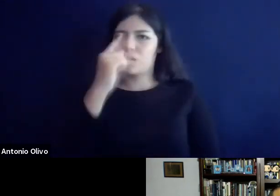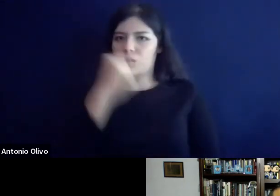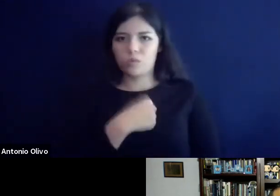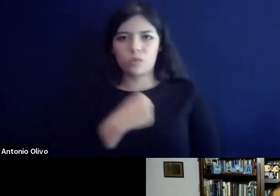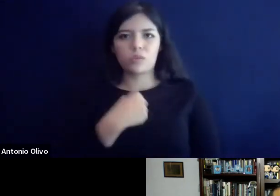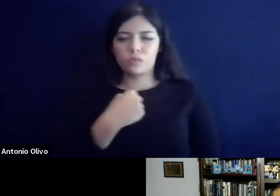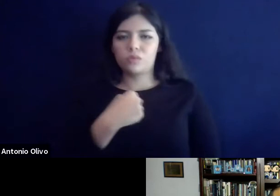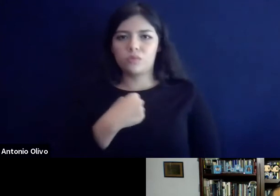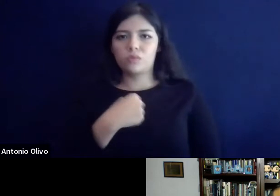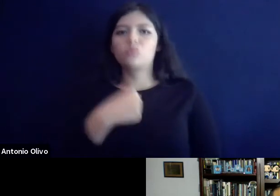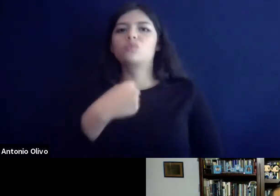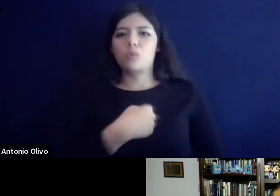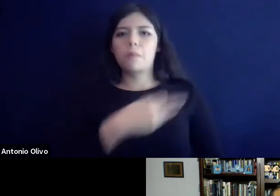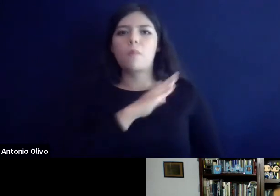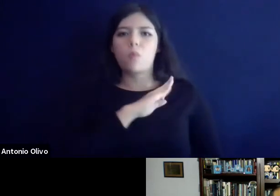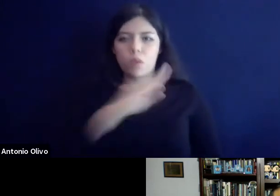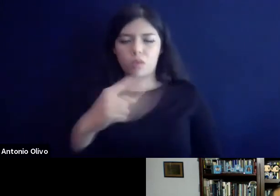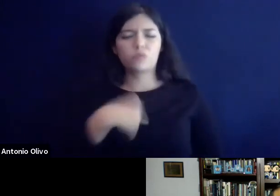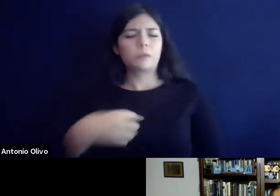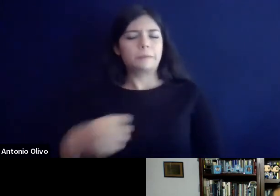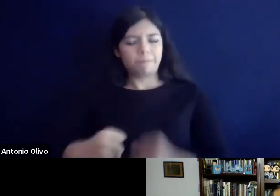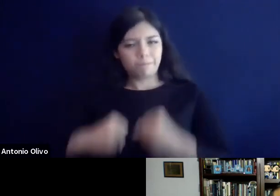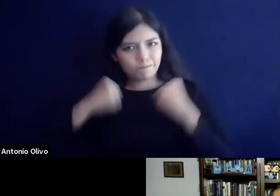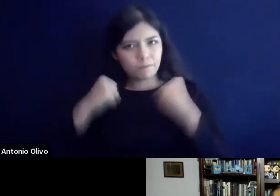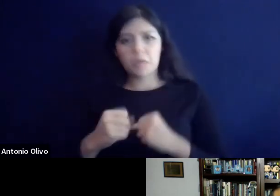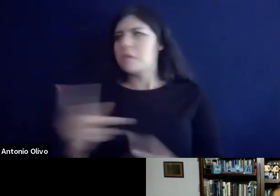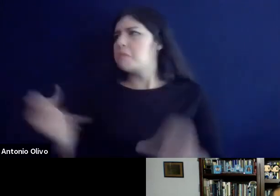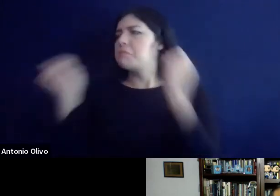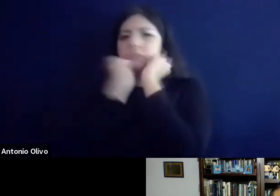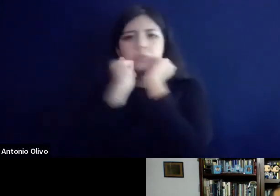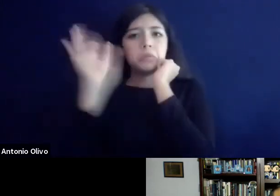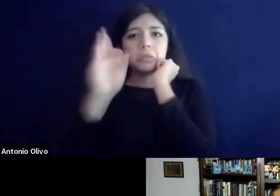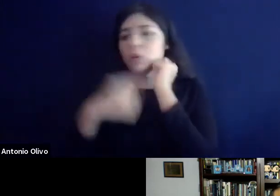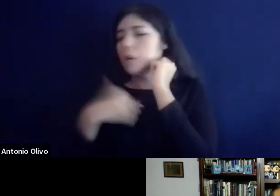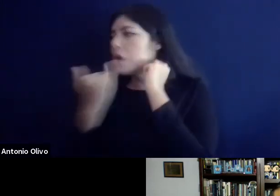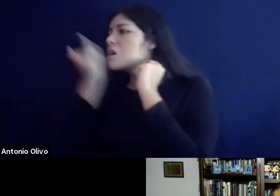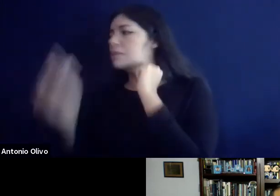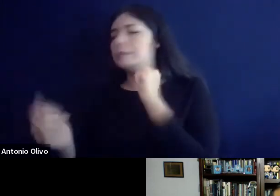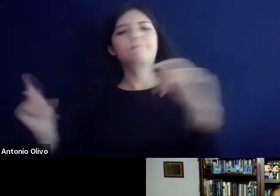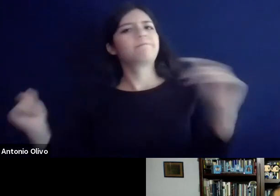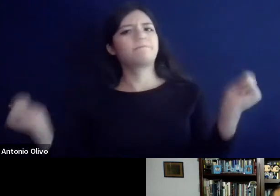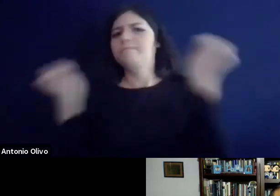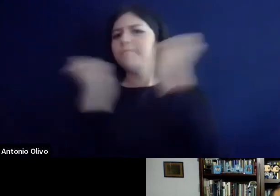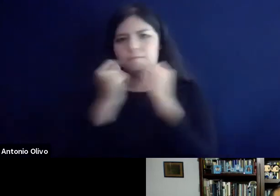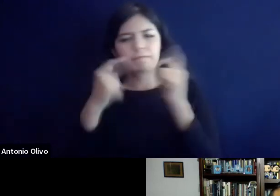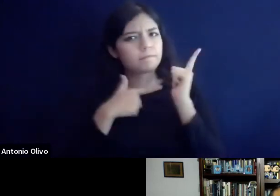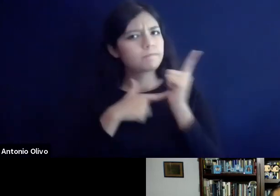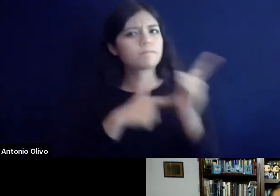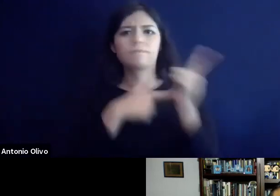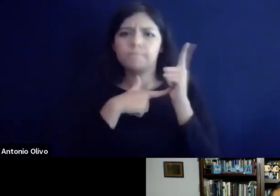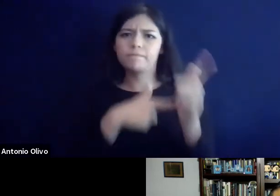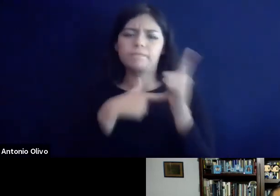por convicción, así falles, estás completamente seguro de que vas a